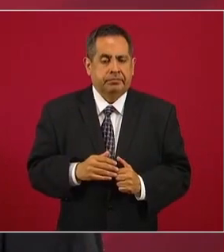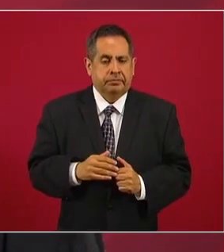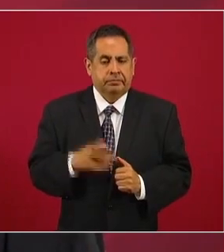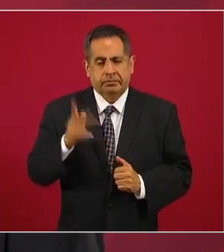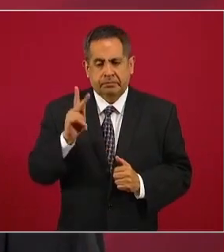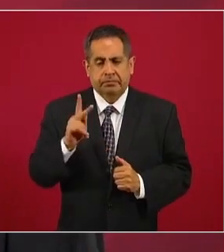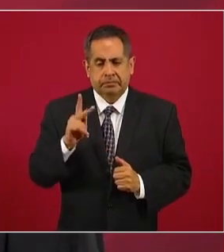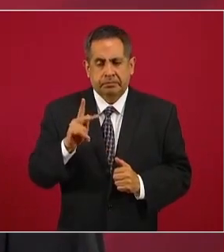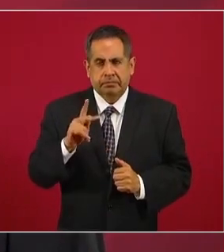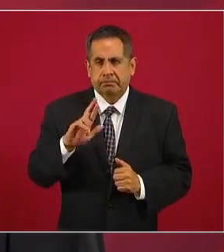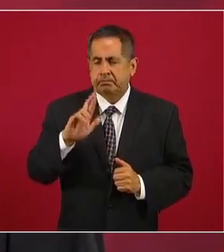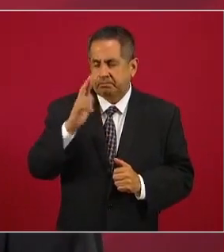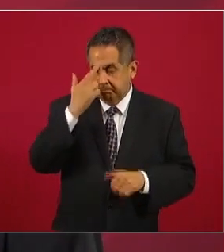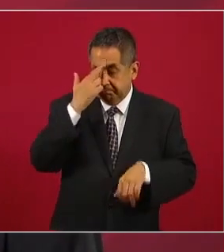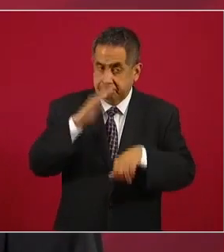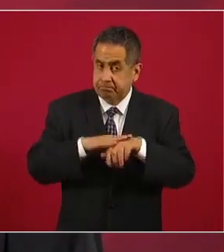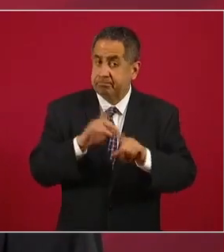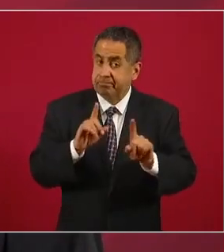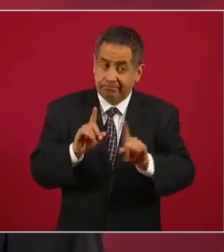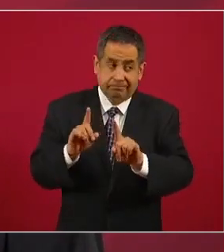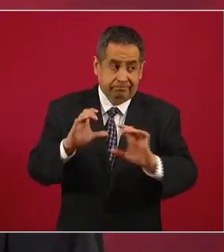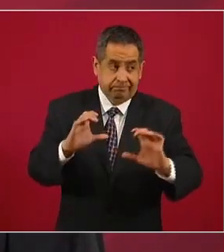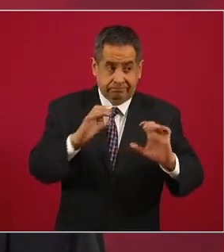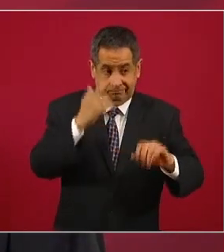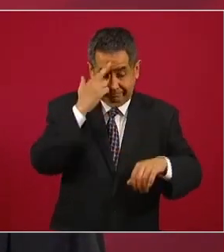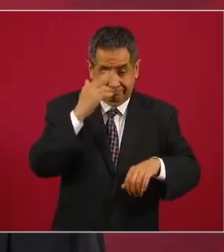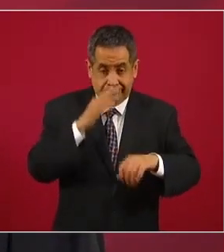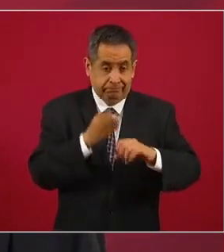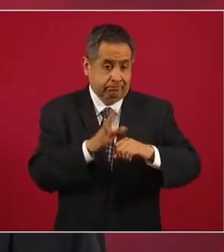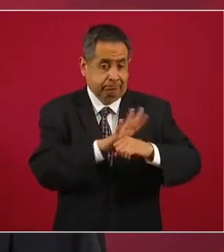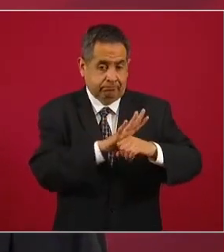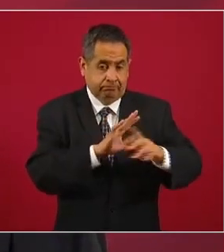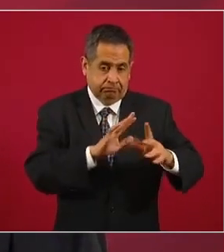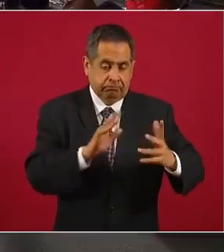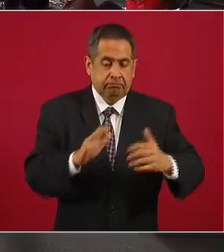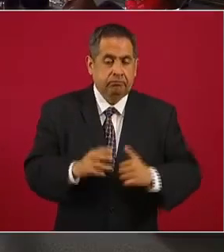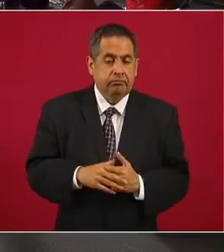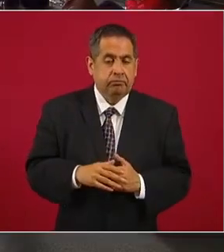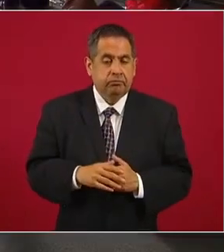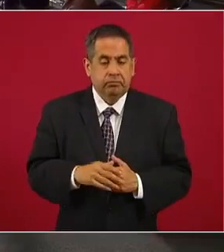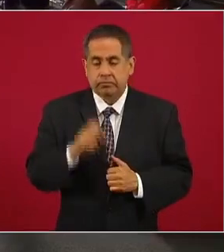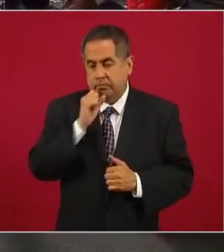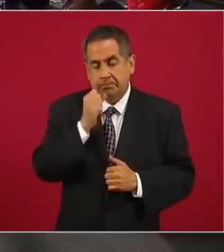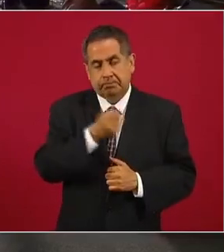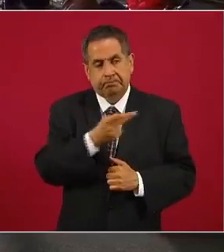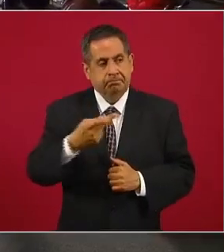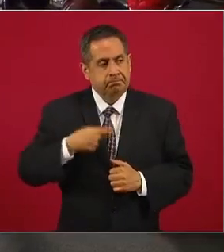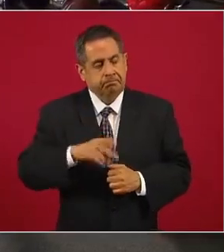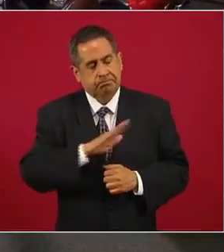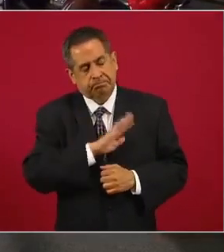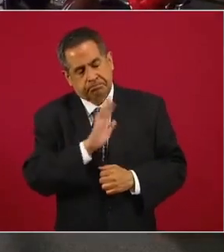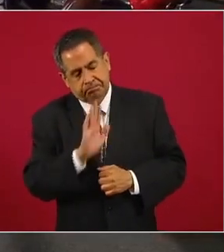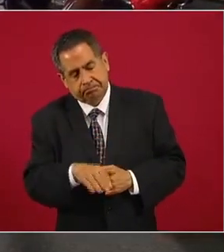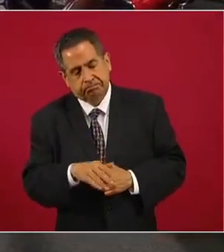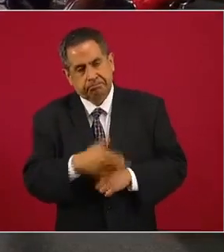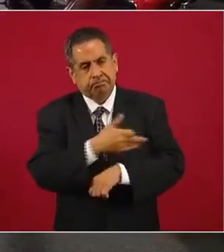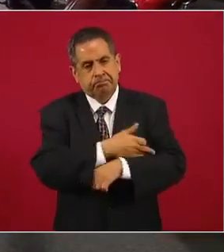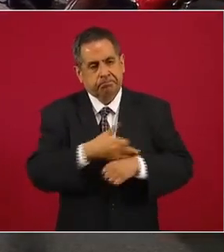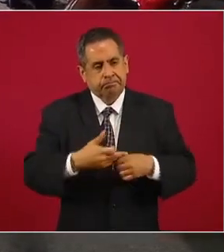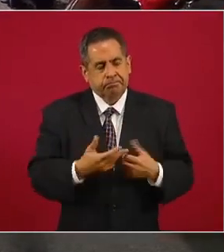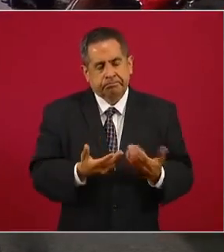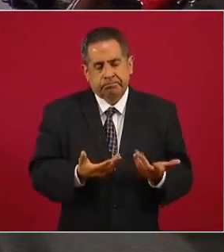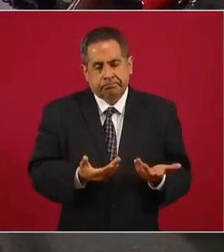vamos a recordar eso también, recordar a los fallecidos, a sus